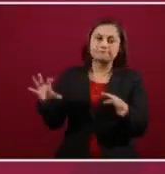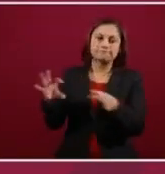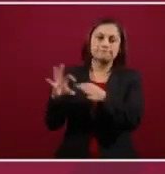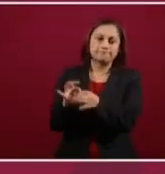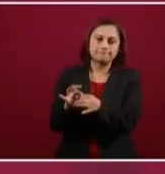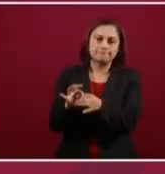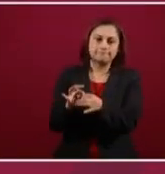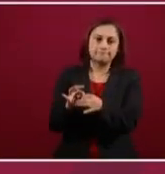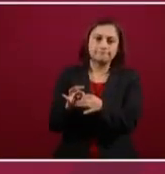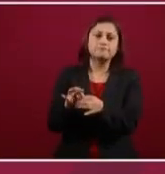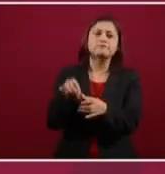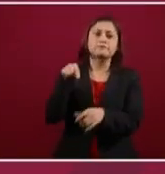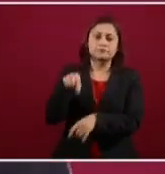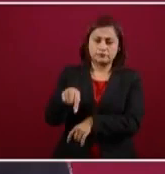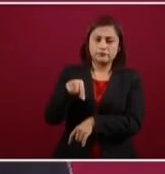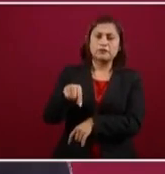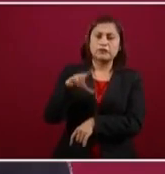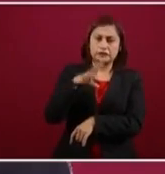acciones,